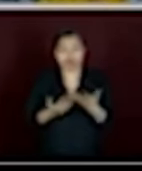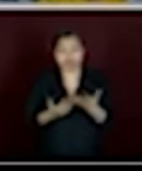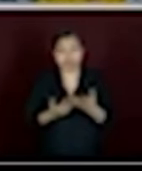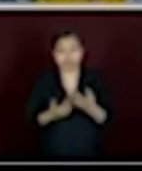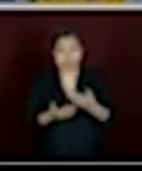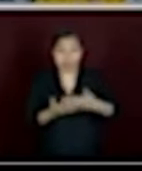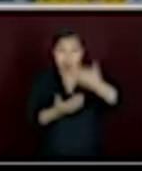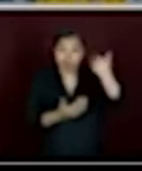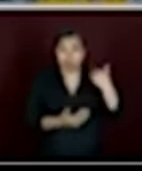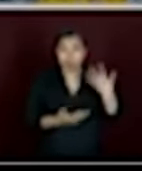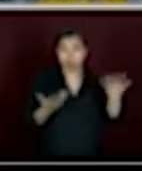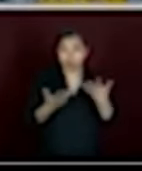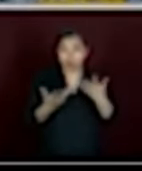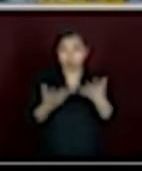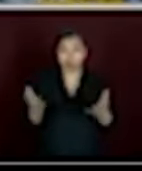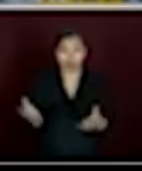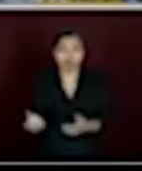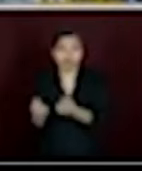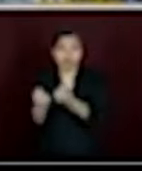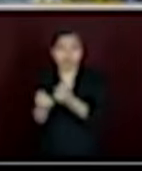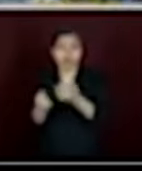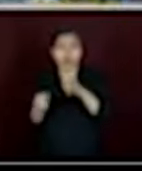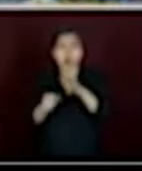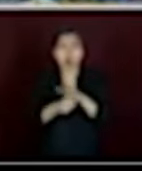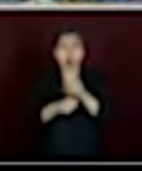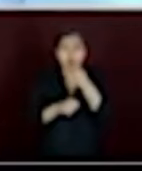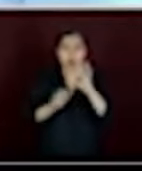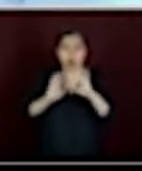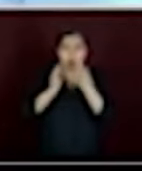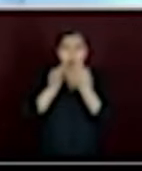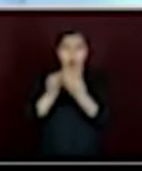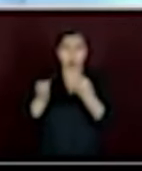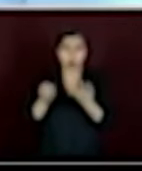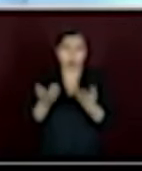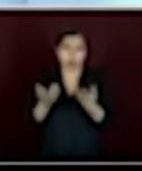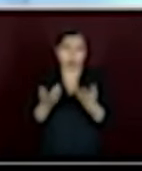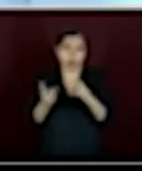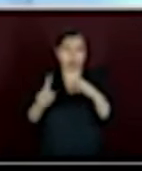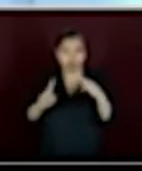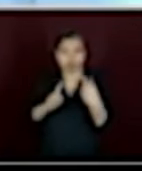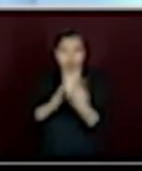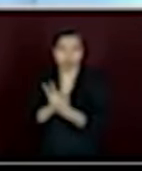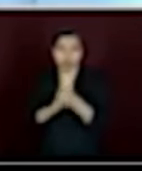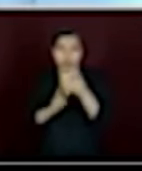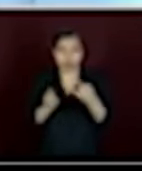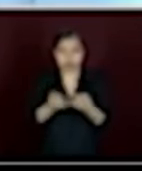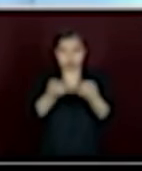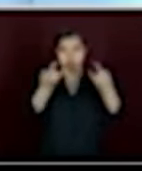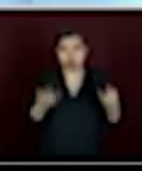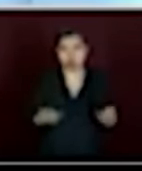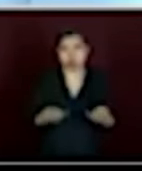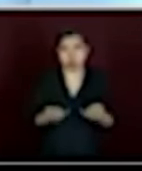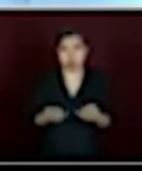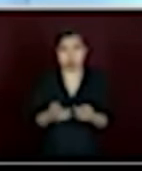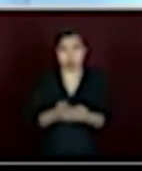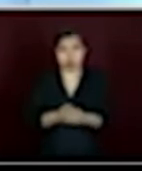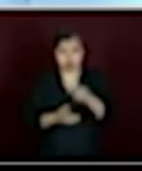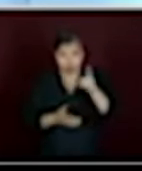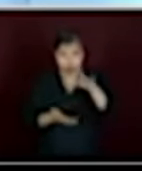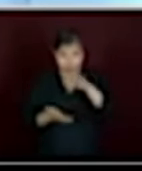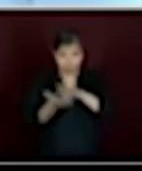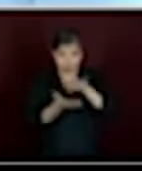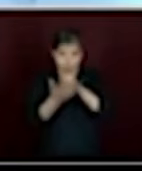la primer mujer. Y has tomado, me parece muy bien tu punto de vista como analista, que